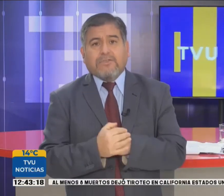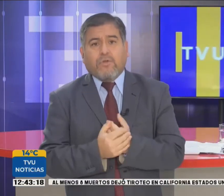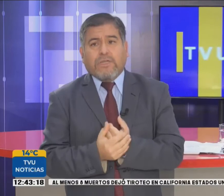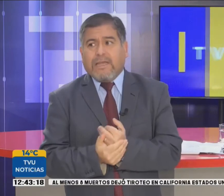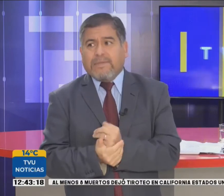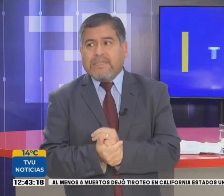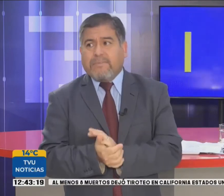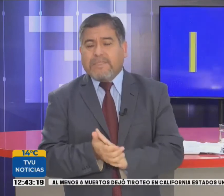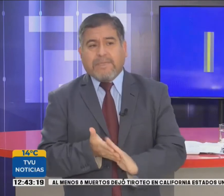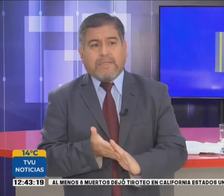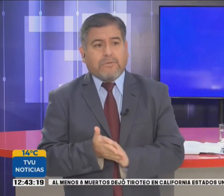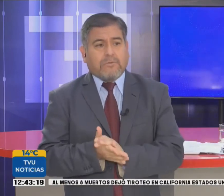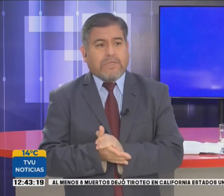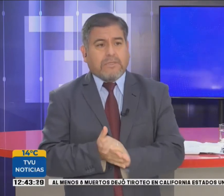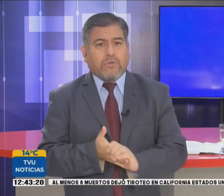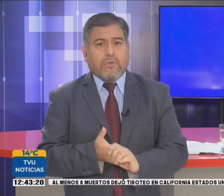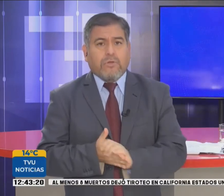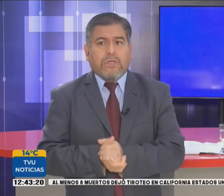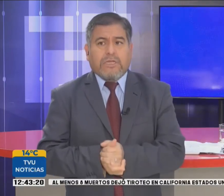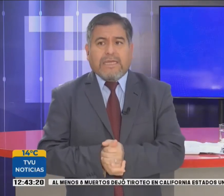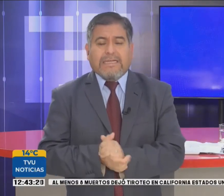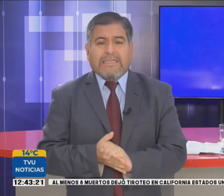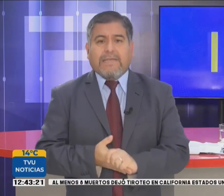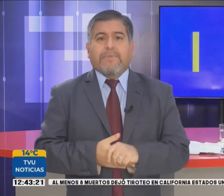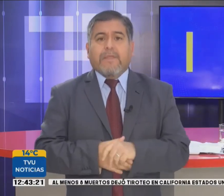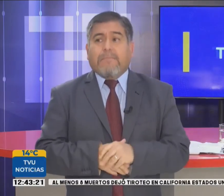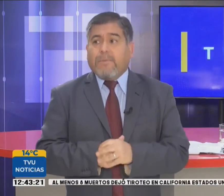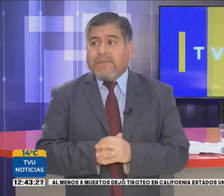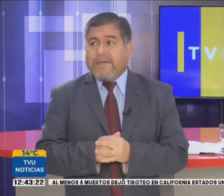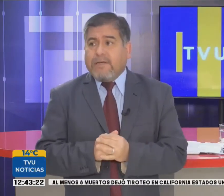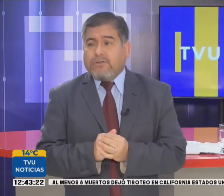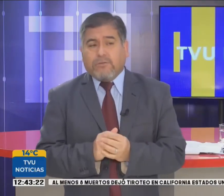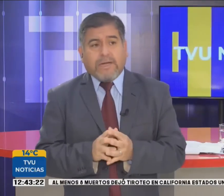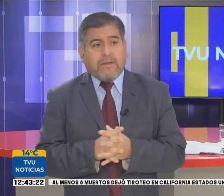a estar todo el día, va a seguir precipitando durante todo el día. Vamos a ver los titulares de los